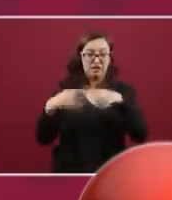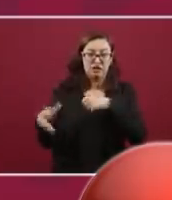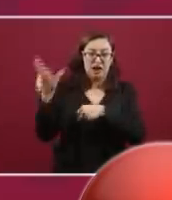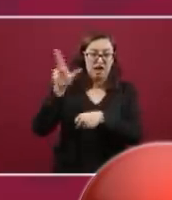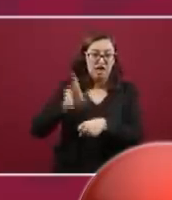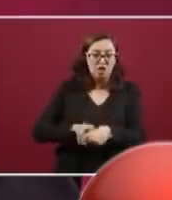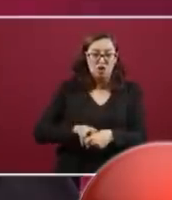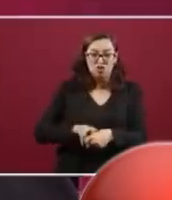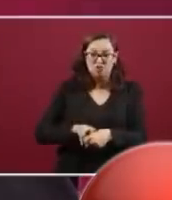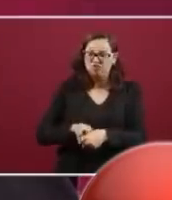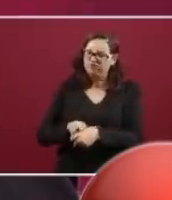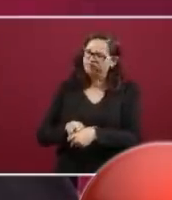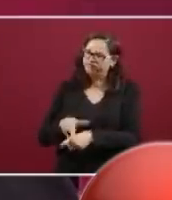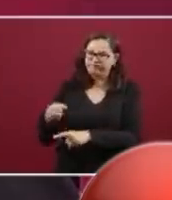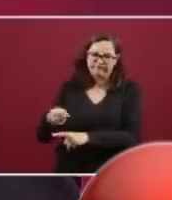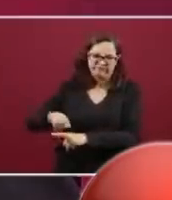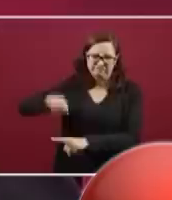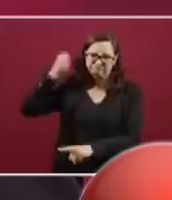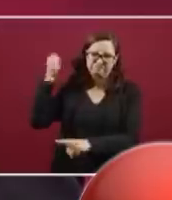se llevó a cabo